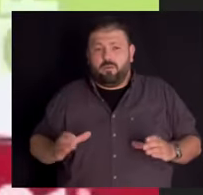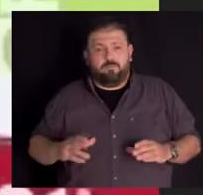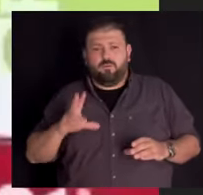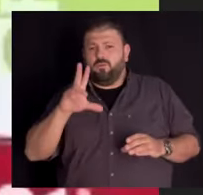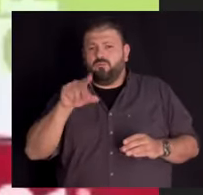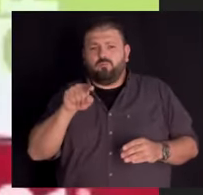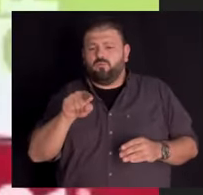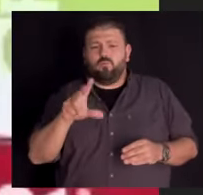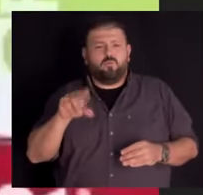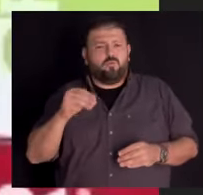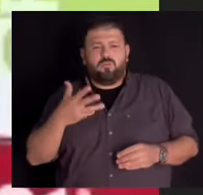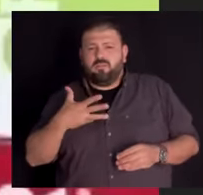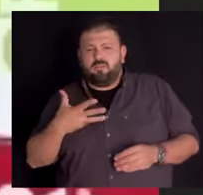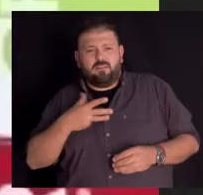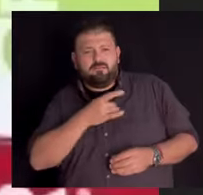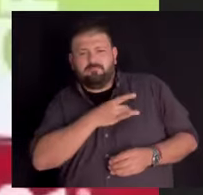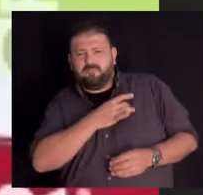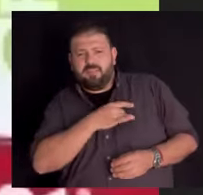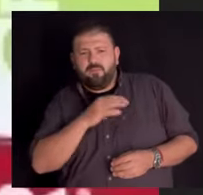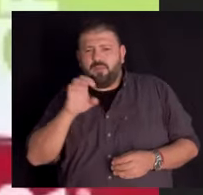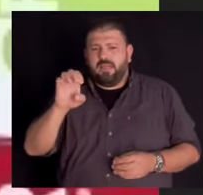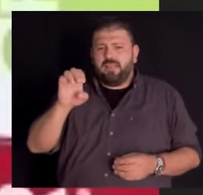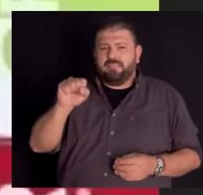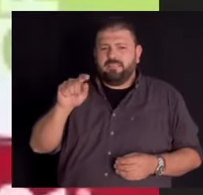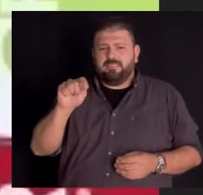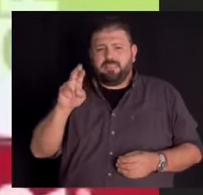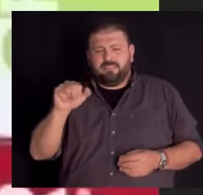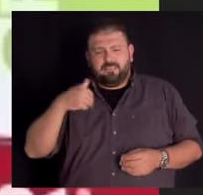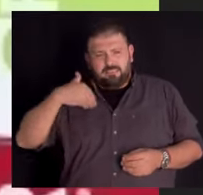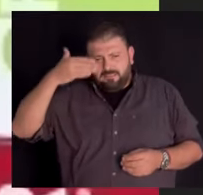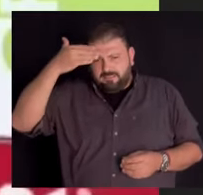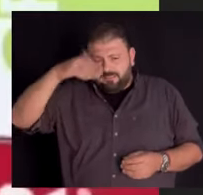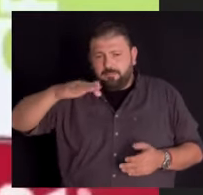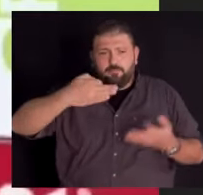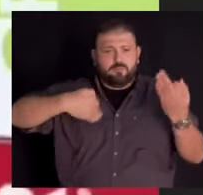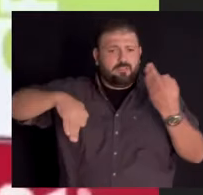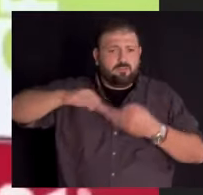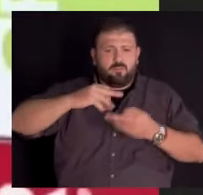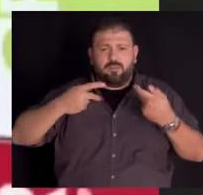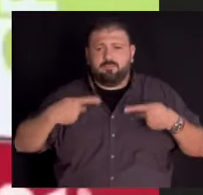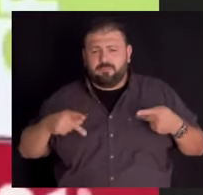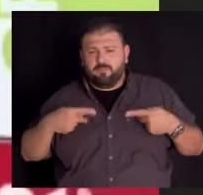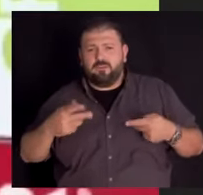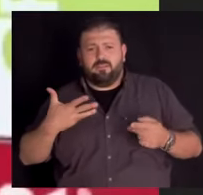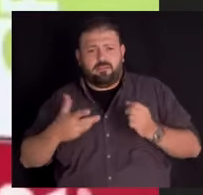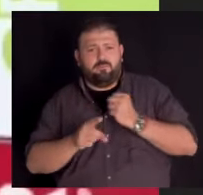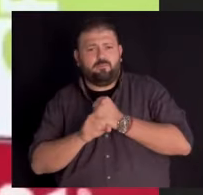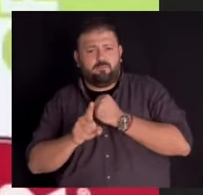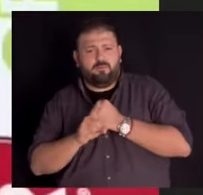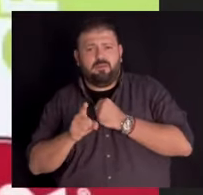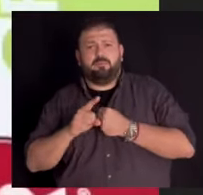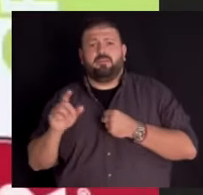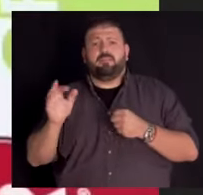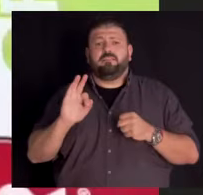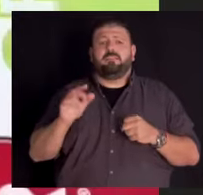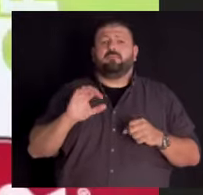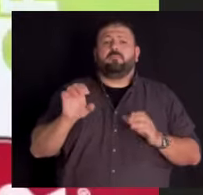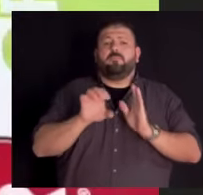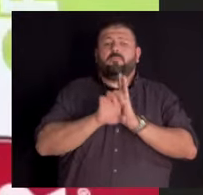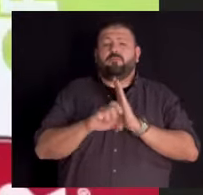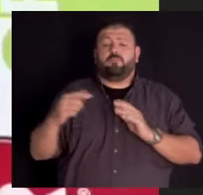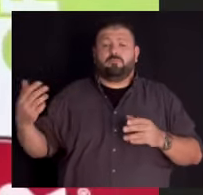miedo al estrés. Todos tenemos problemas. La cuestión es que ¿qué pasa si se te atraviesa un